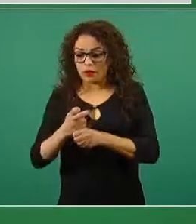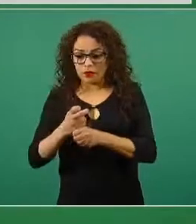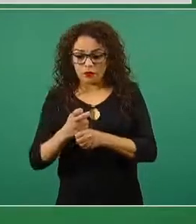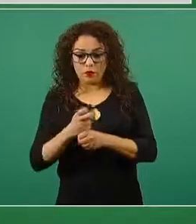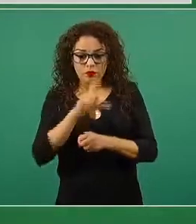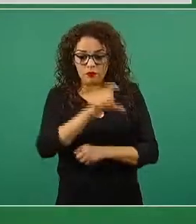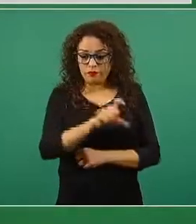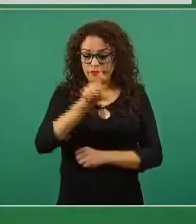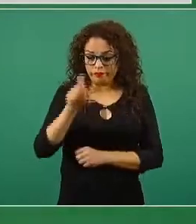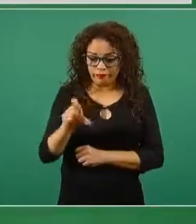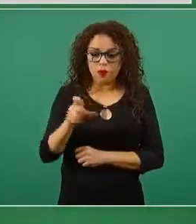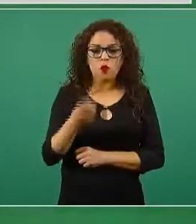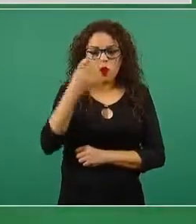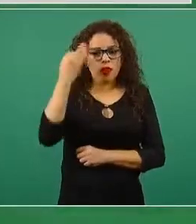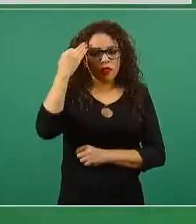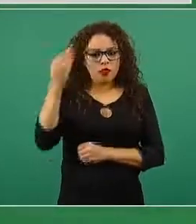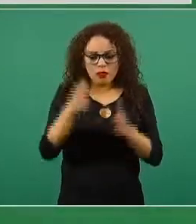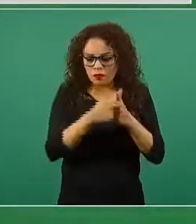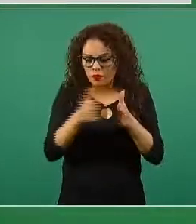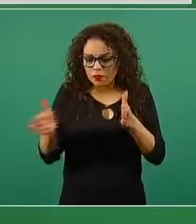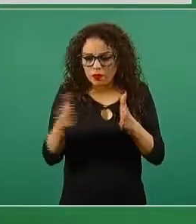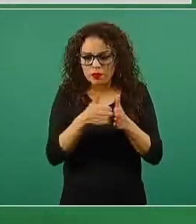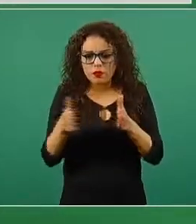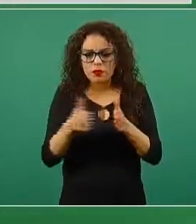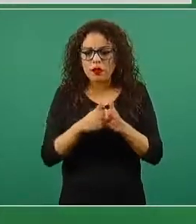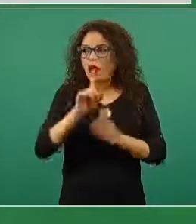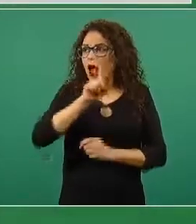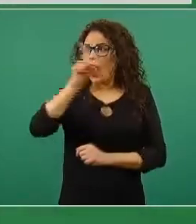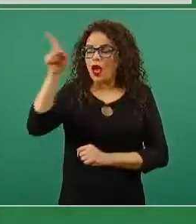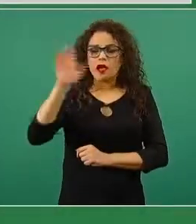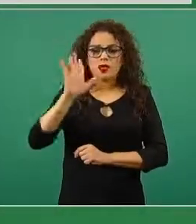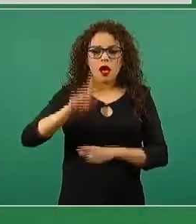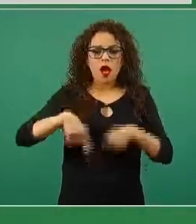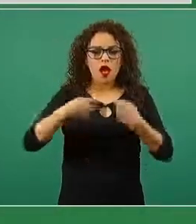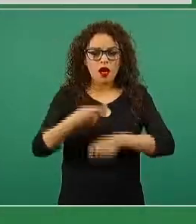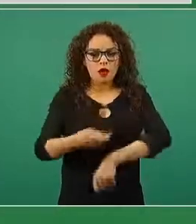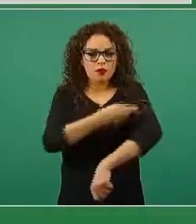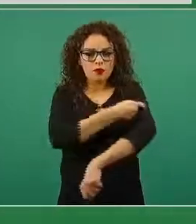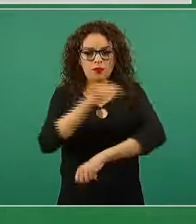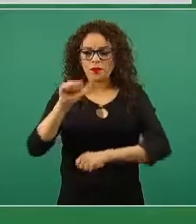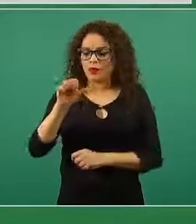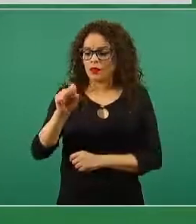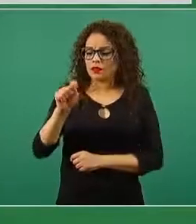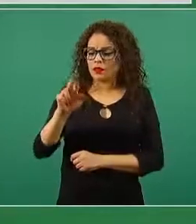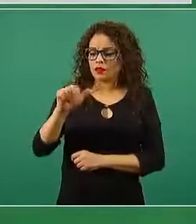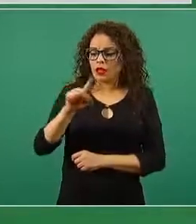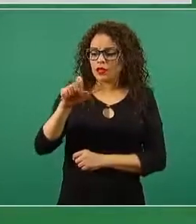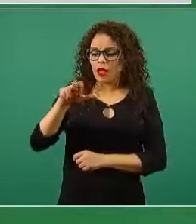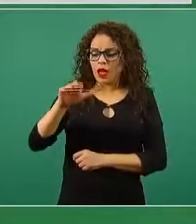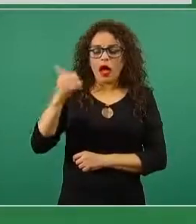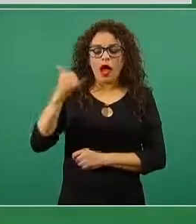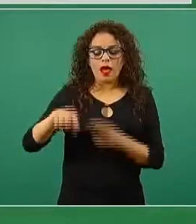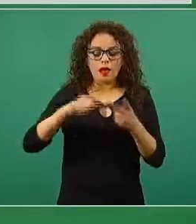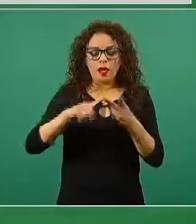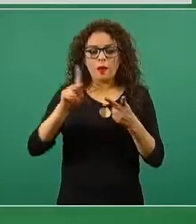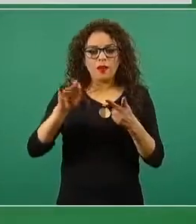de que sean dos dosis. En Hermosillo se han aplicado AstraZeneca y Pfizer. Sin embargo,